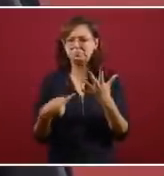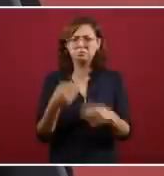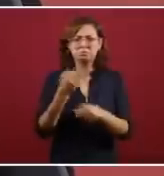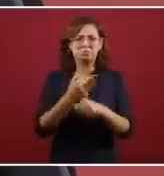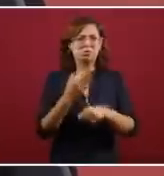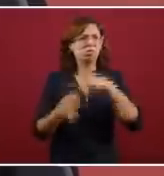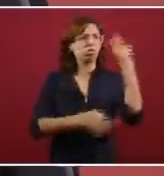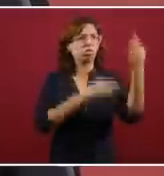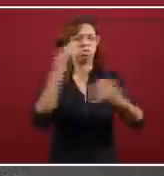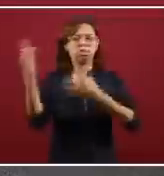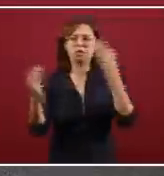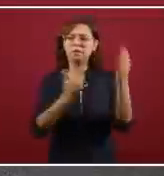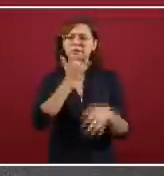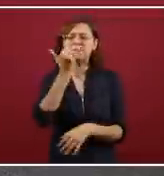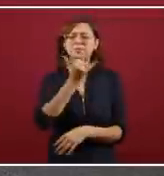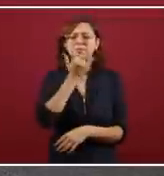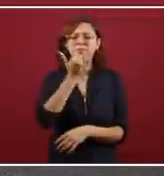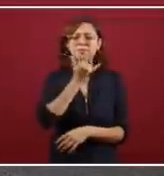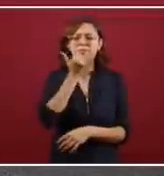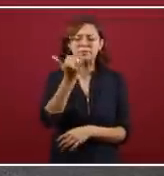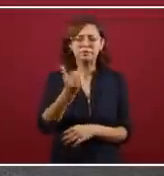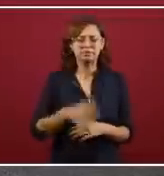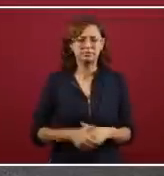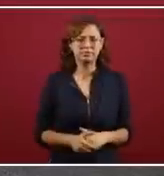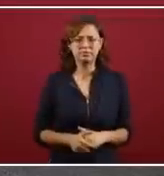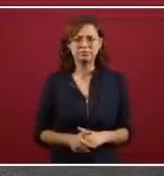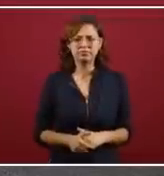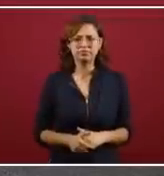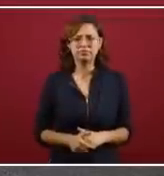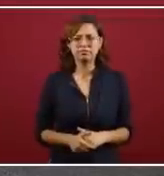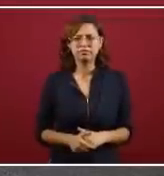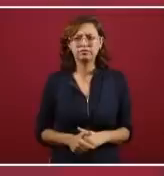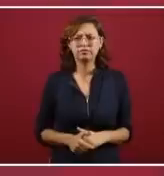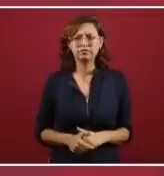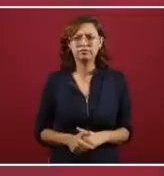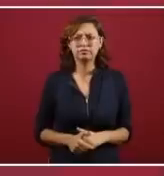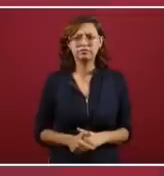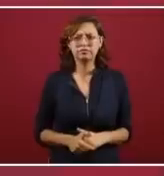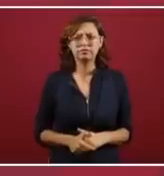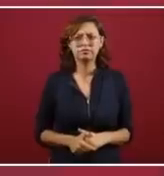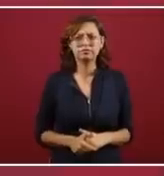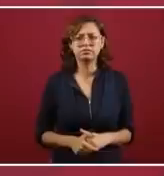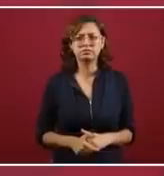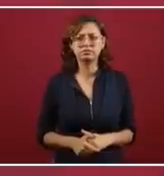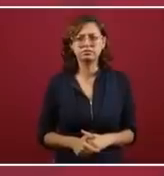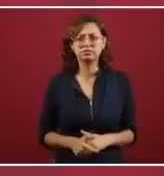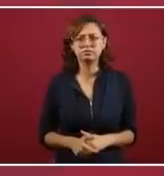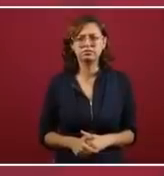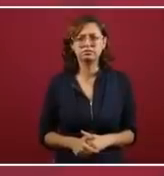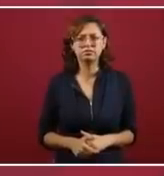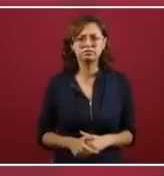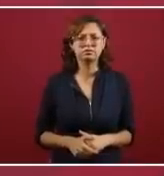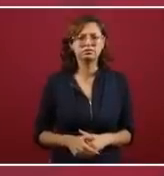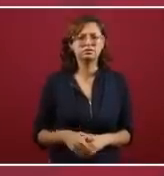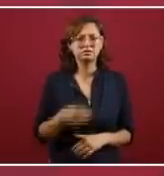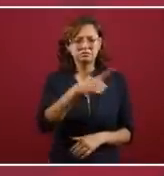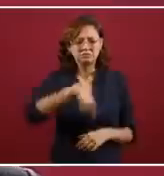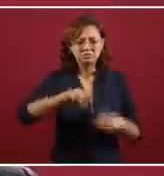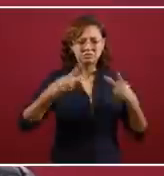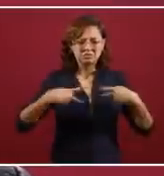difundiendo. No le tengo confianza a las gentes que hacen estas